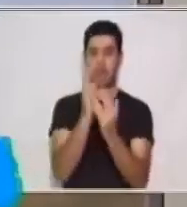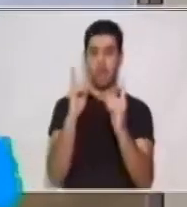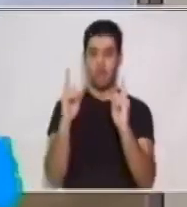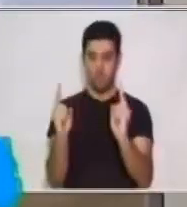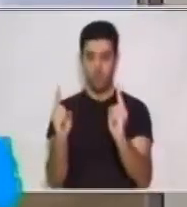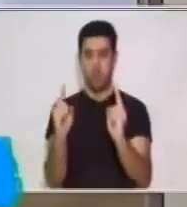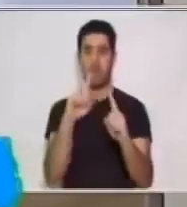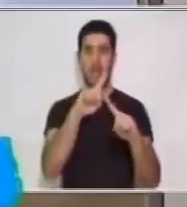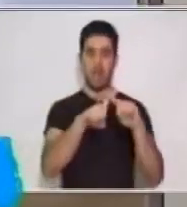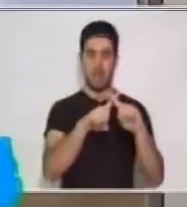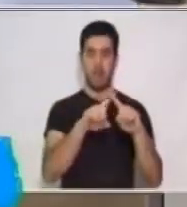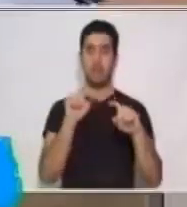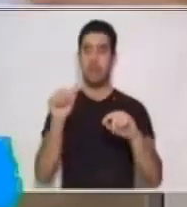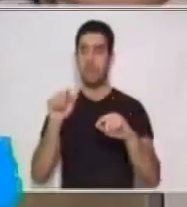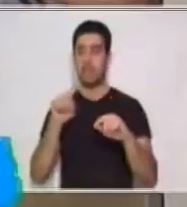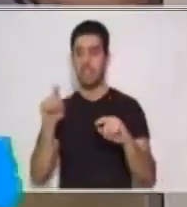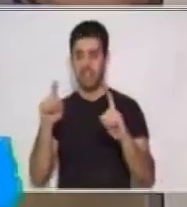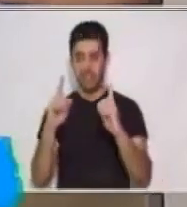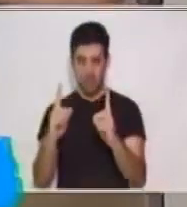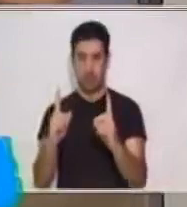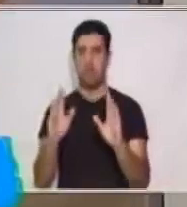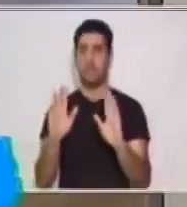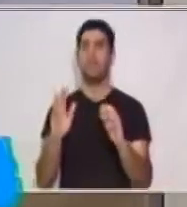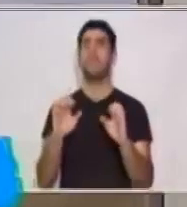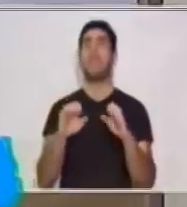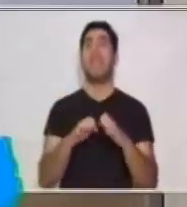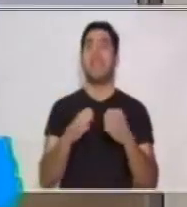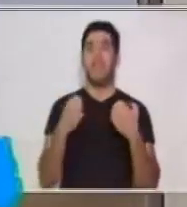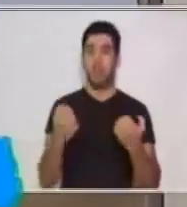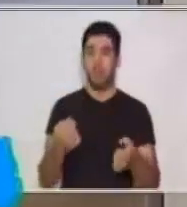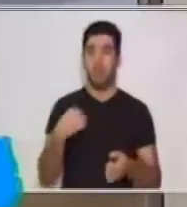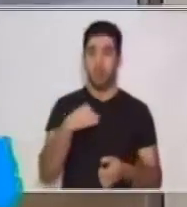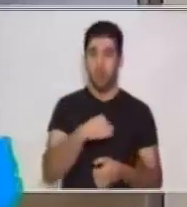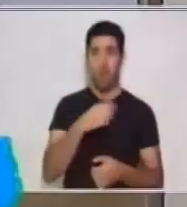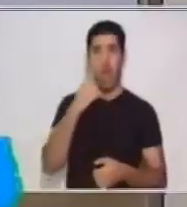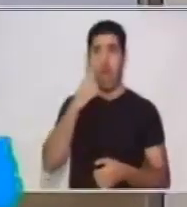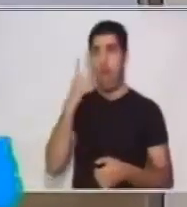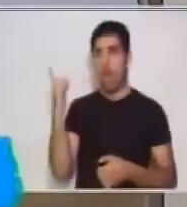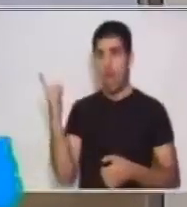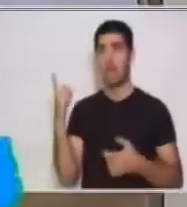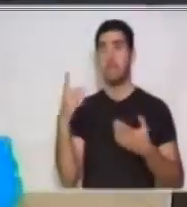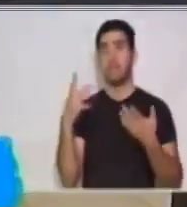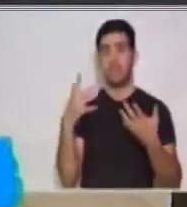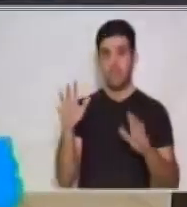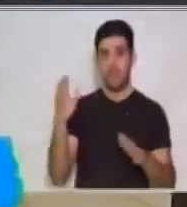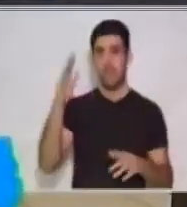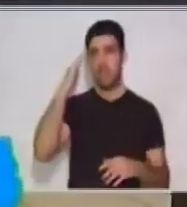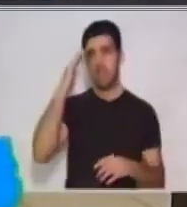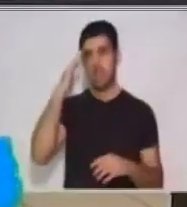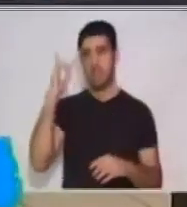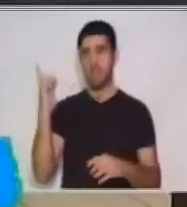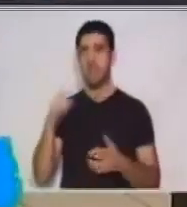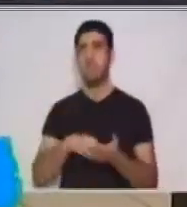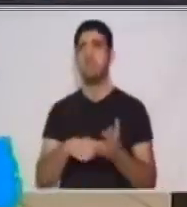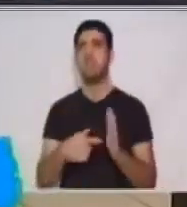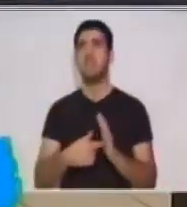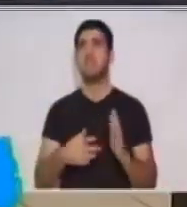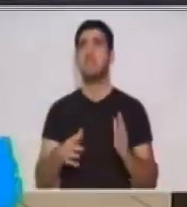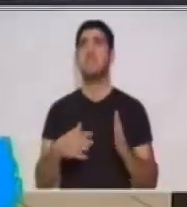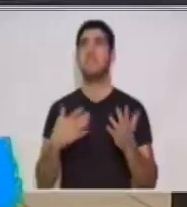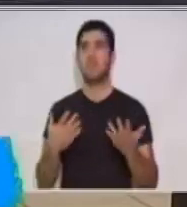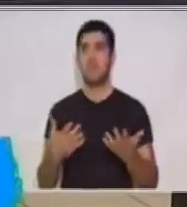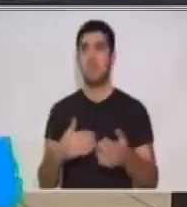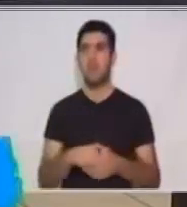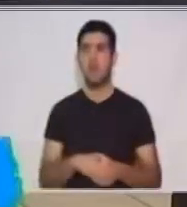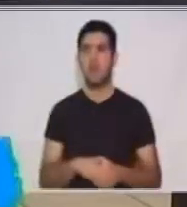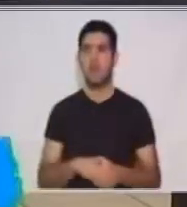X y 100. Entonces, como ya tenemos que el 80% es a X y que